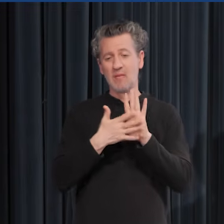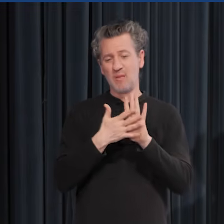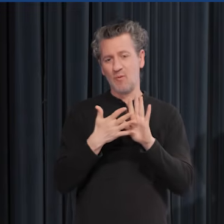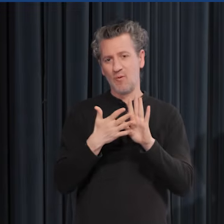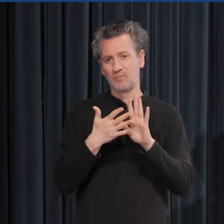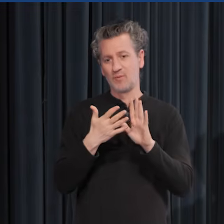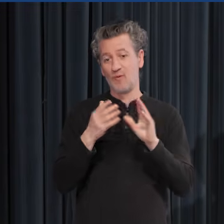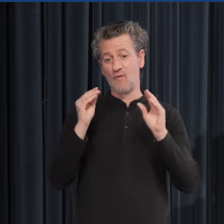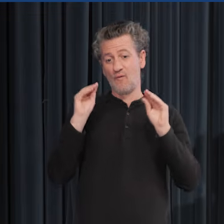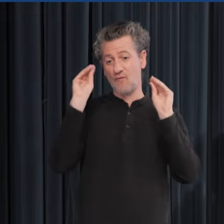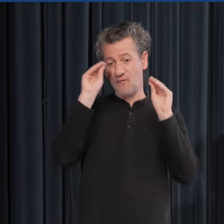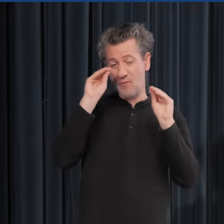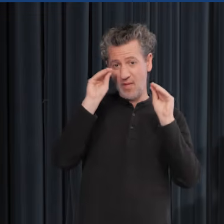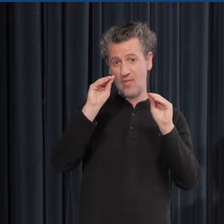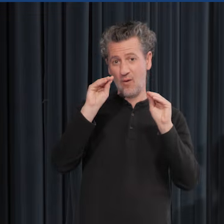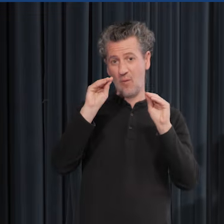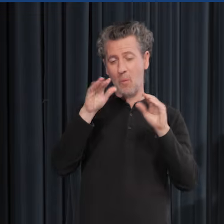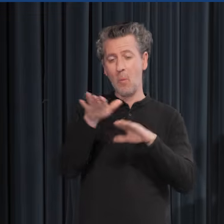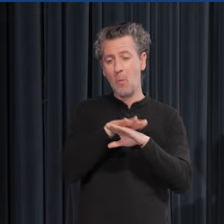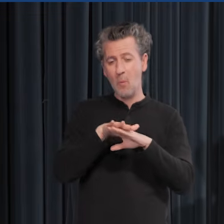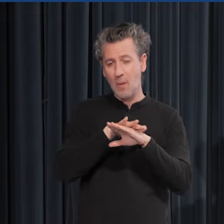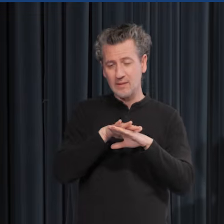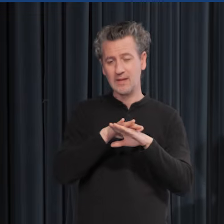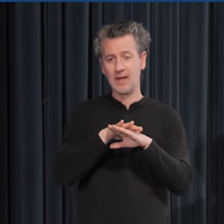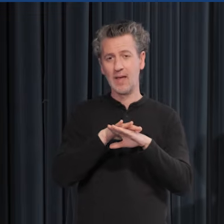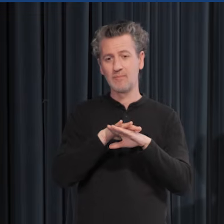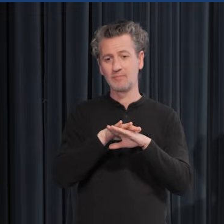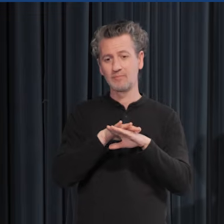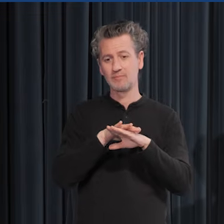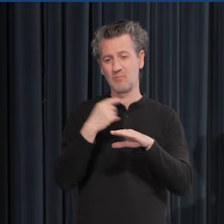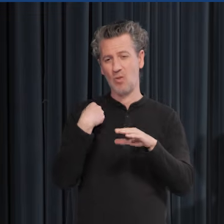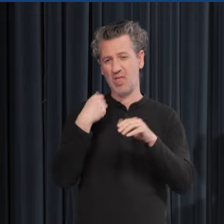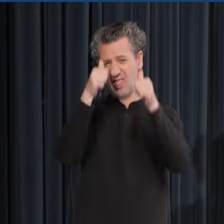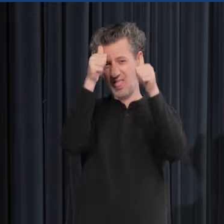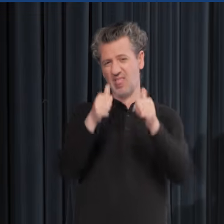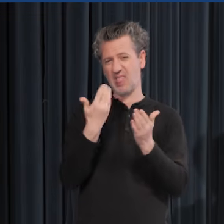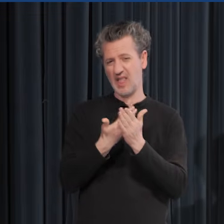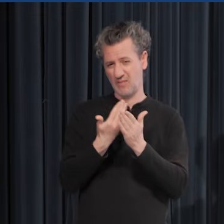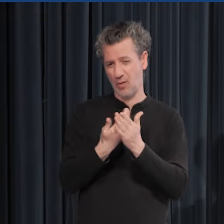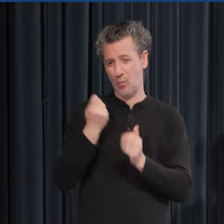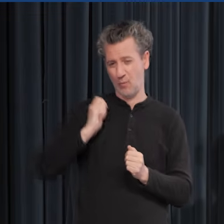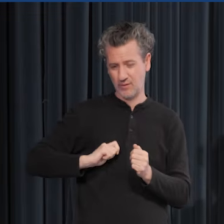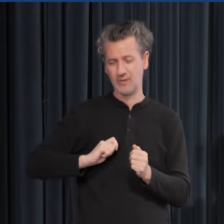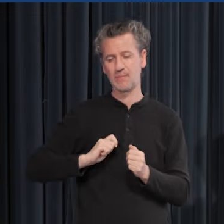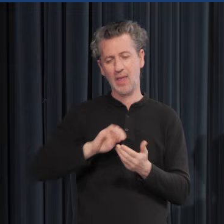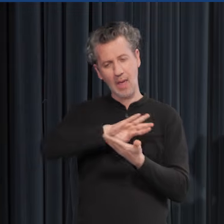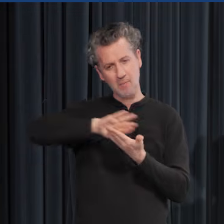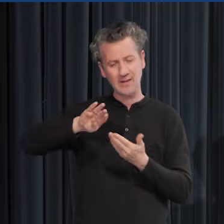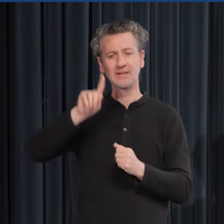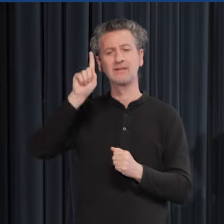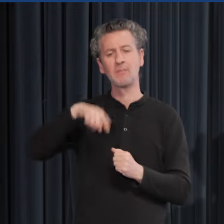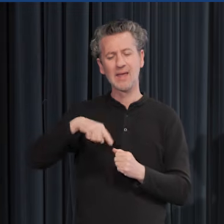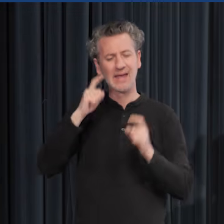esa formación básica, por así decirlo, esos certificados, pues también hay que intentar empezar a